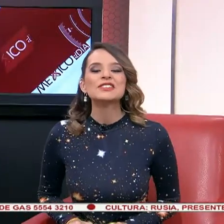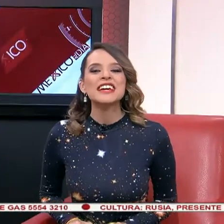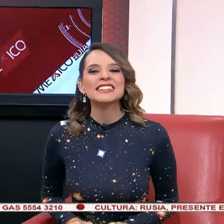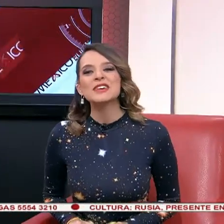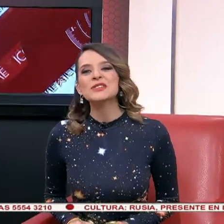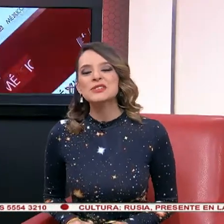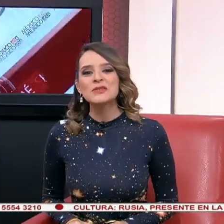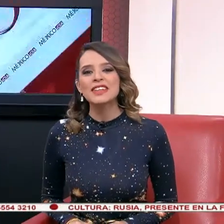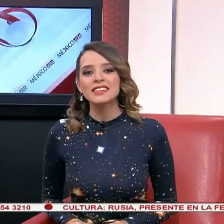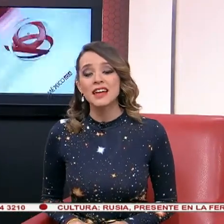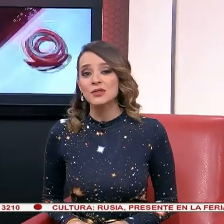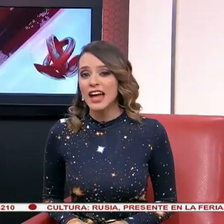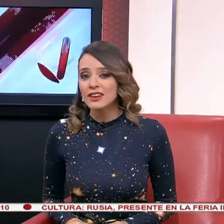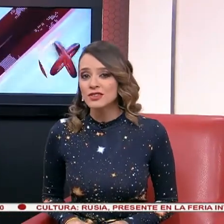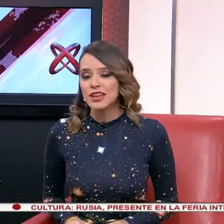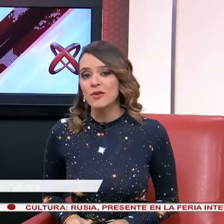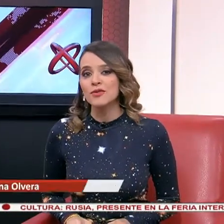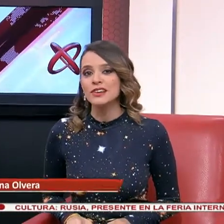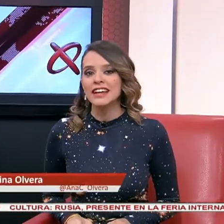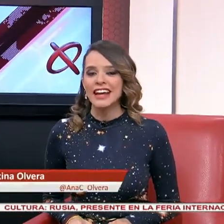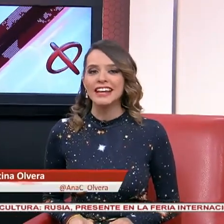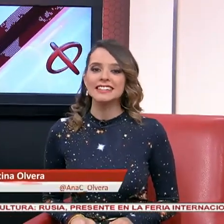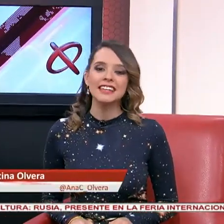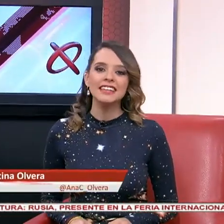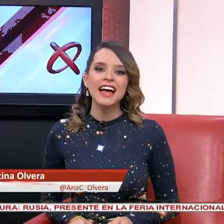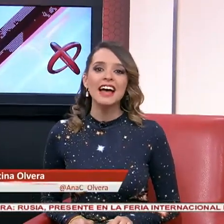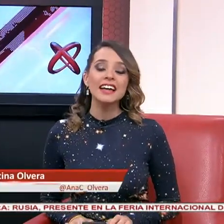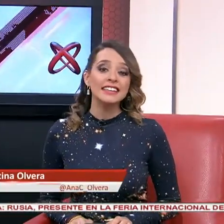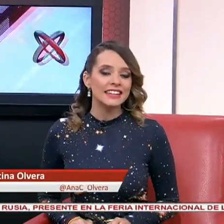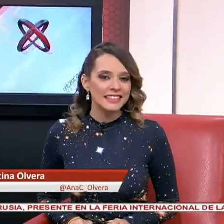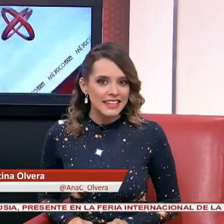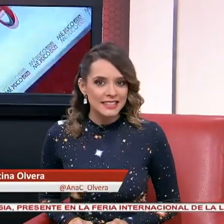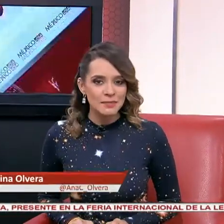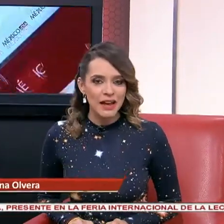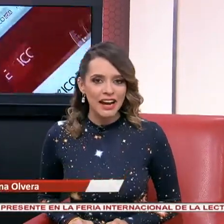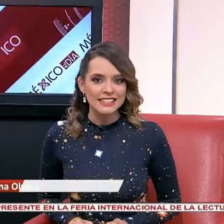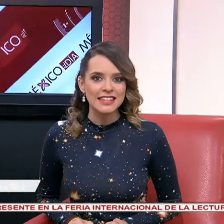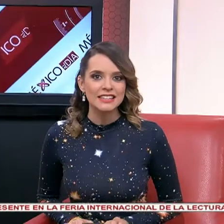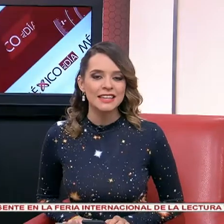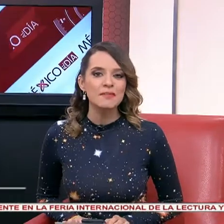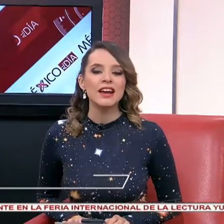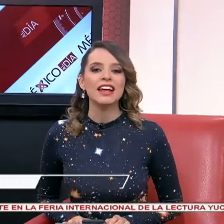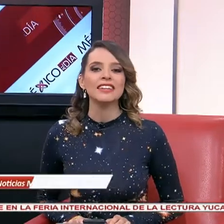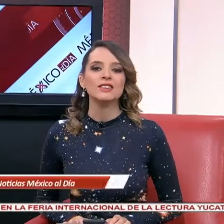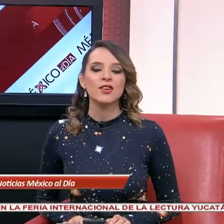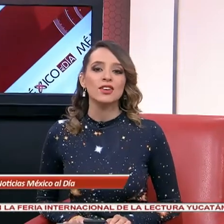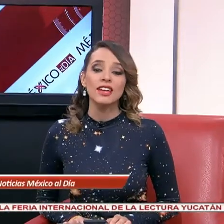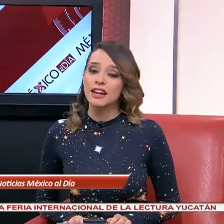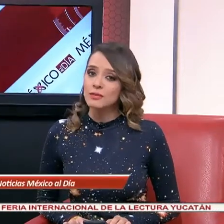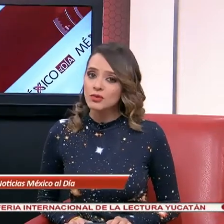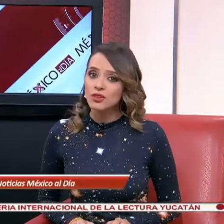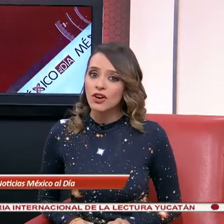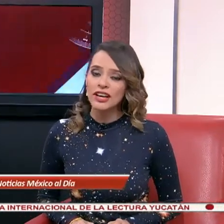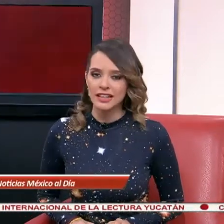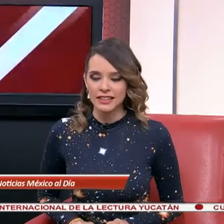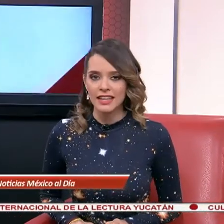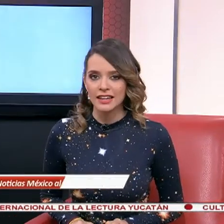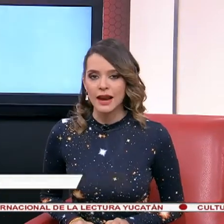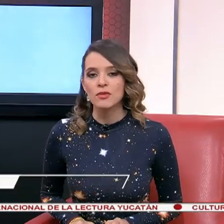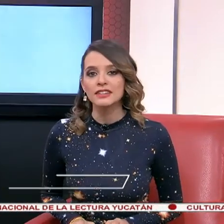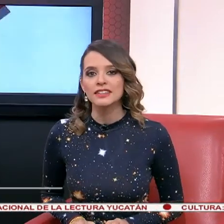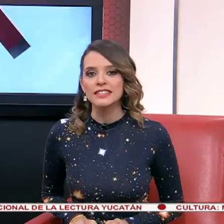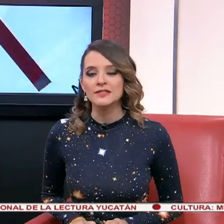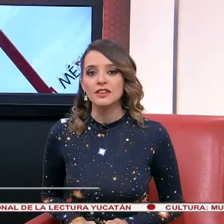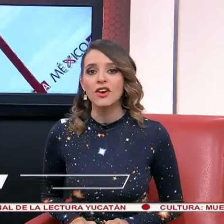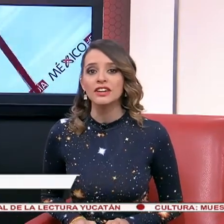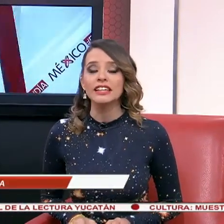Muy buenos días, qué gusto me da saludarlos aún en este día tan triste para la ciencia, para la tecnología en el mundo, el día de